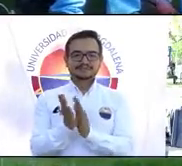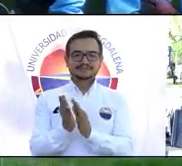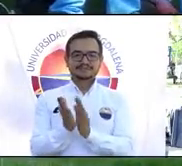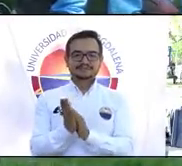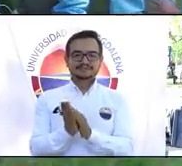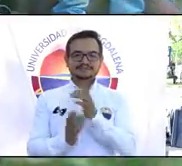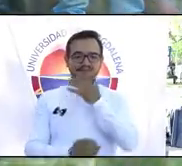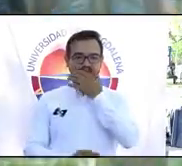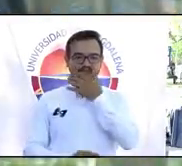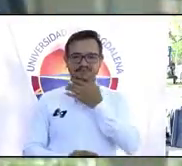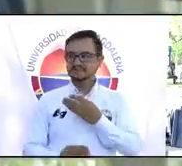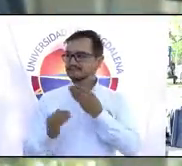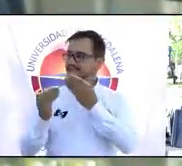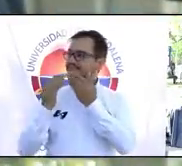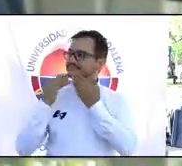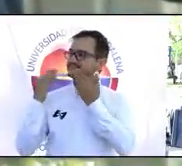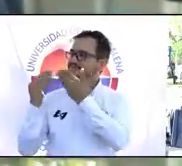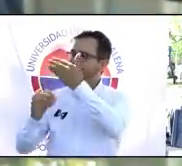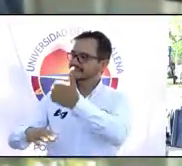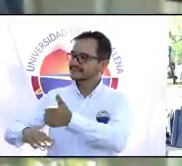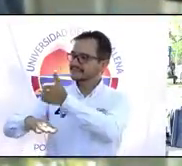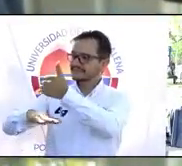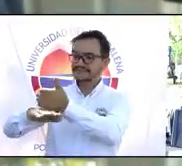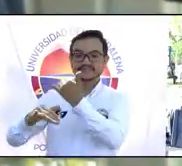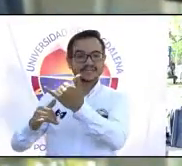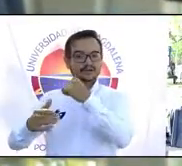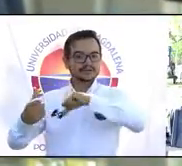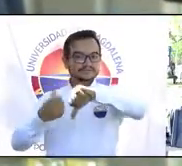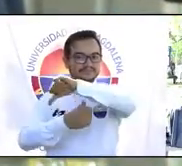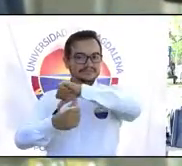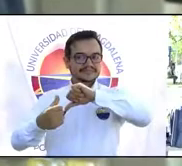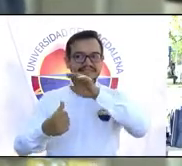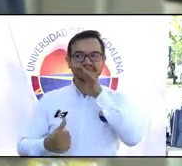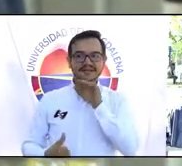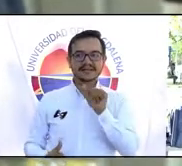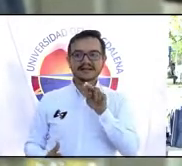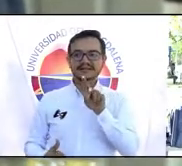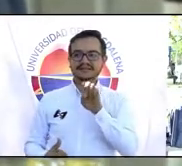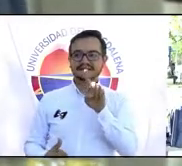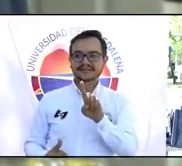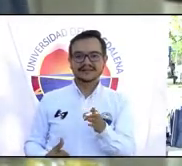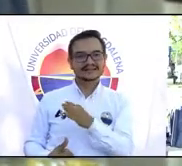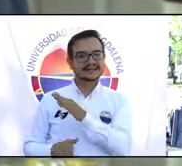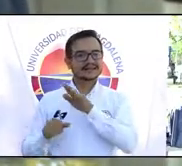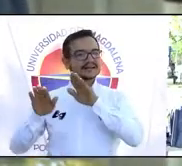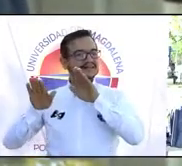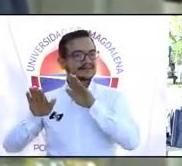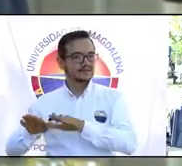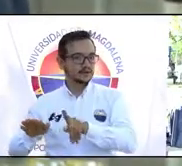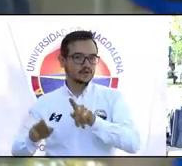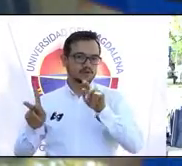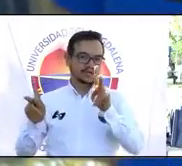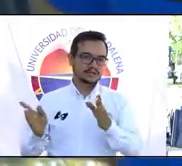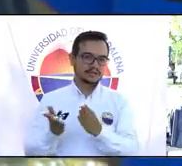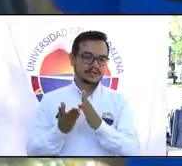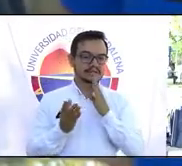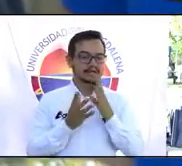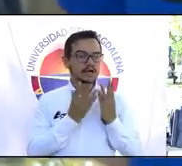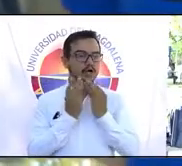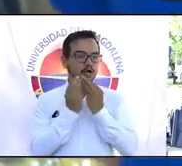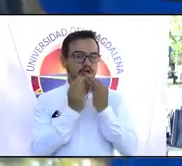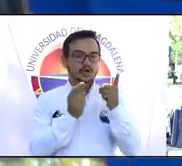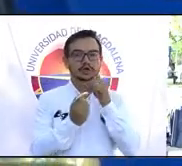Muchas gracias, rector. A continuación invitamos a Andrés Felipe Barros Cano, representante de los estudiantes ante el Consejo de Programa